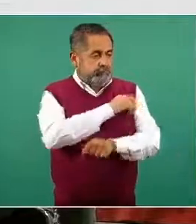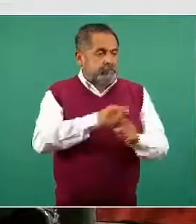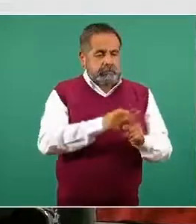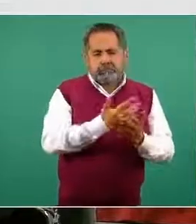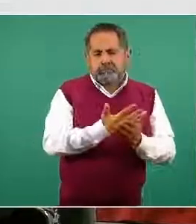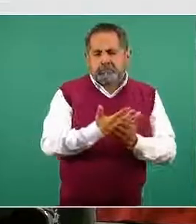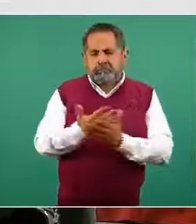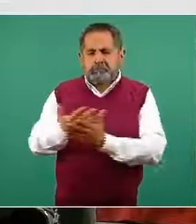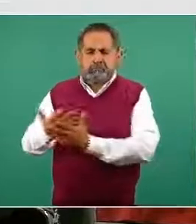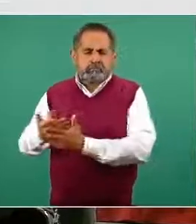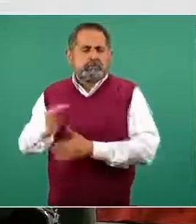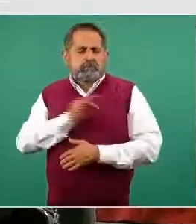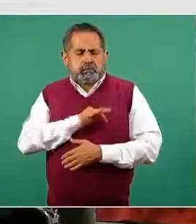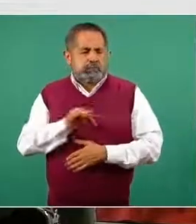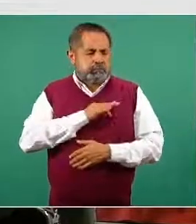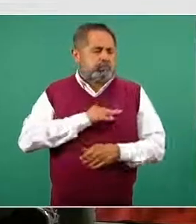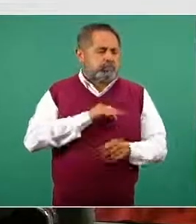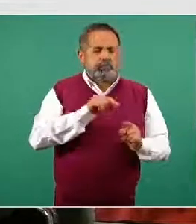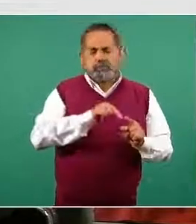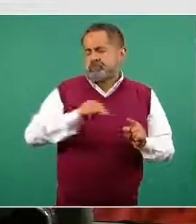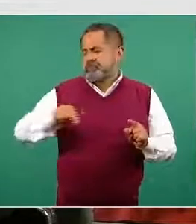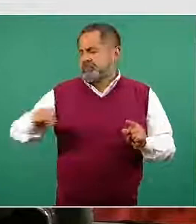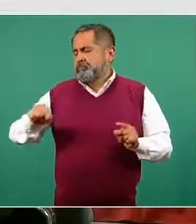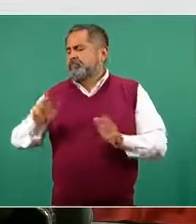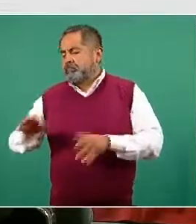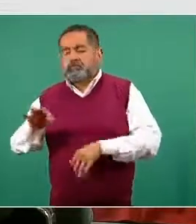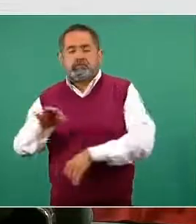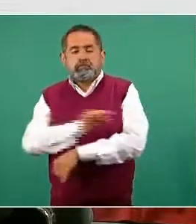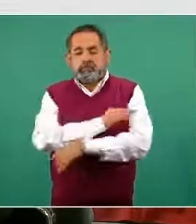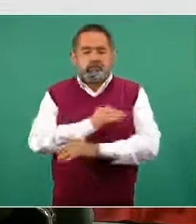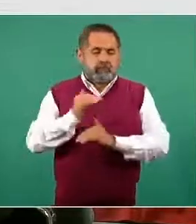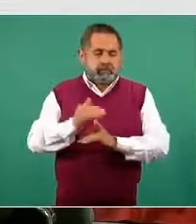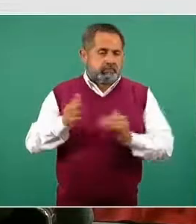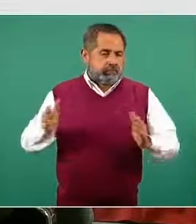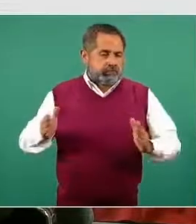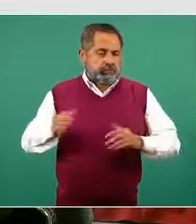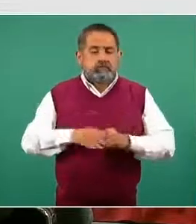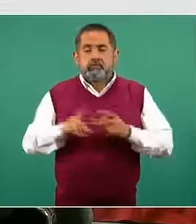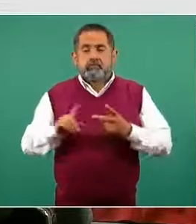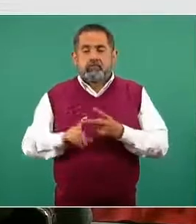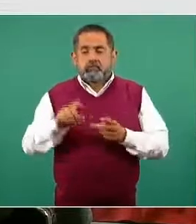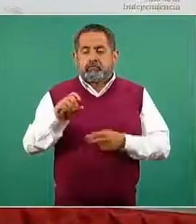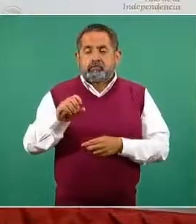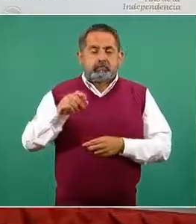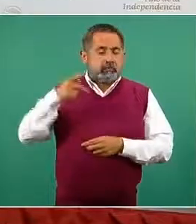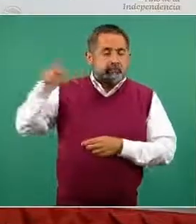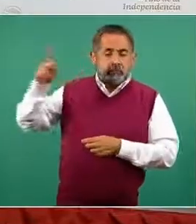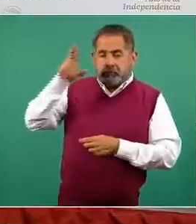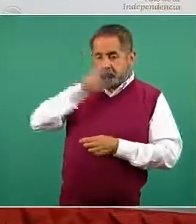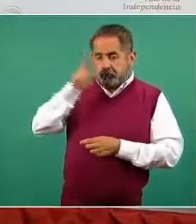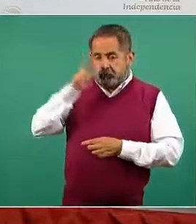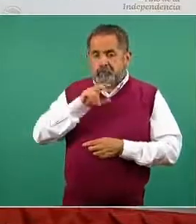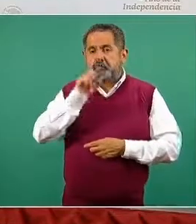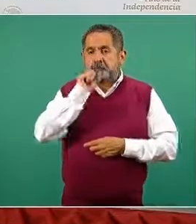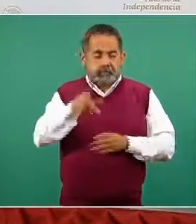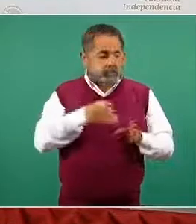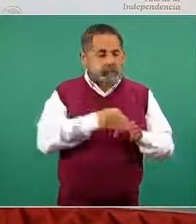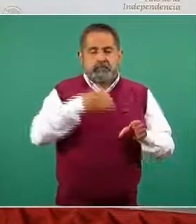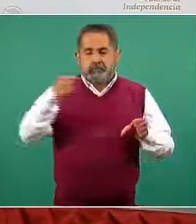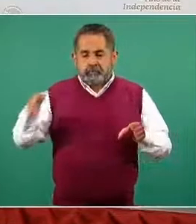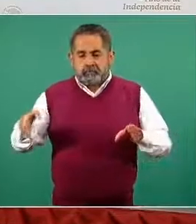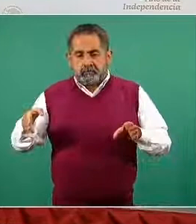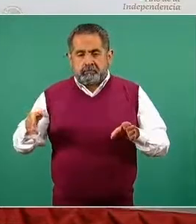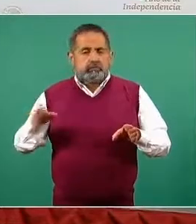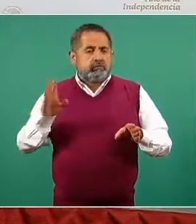la segunda dosis sin ningún problema. Y, por ejemplo, para poner otro ejemplo, la Sputnik V también se ha ampliado